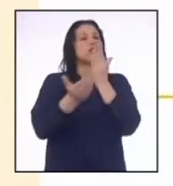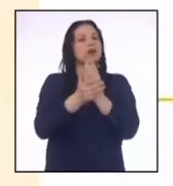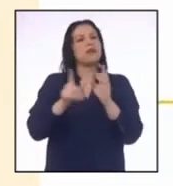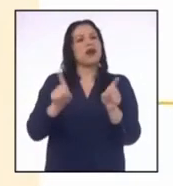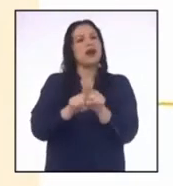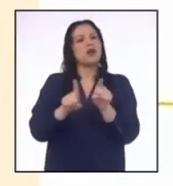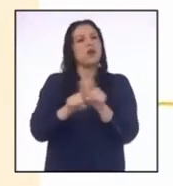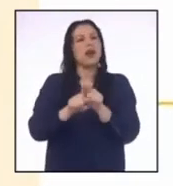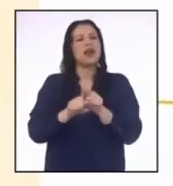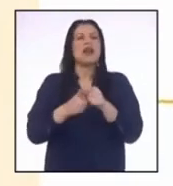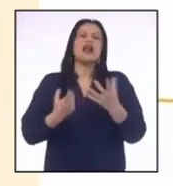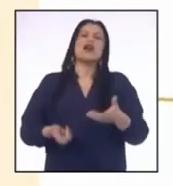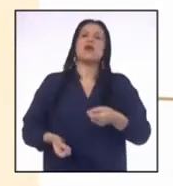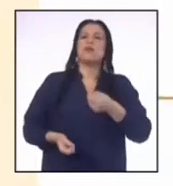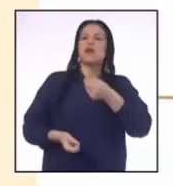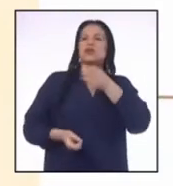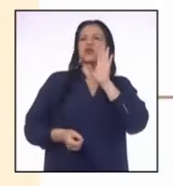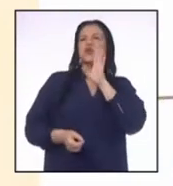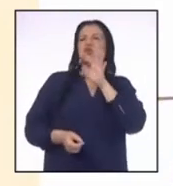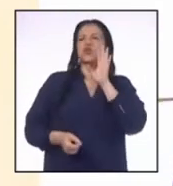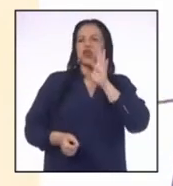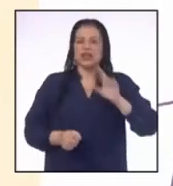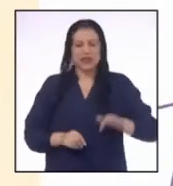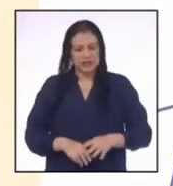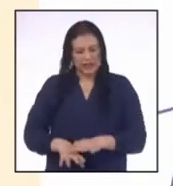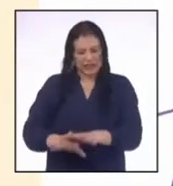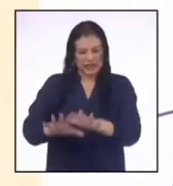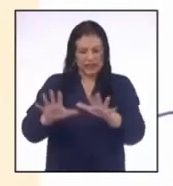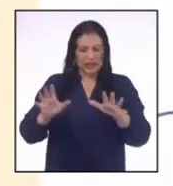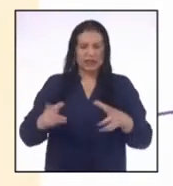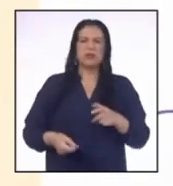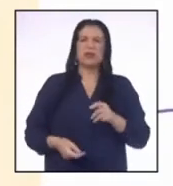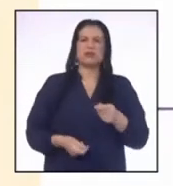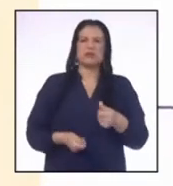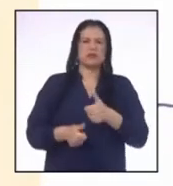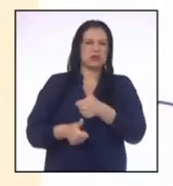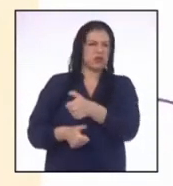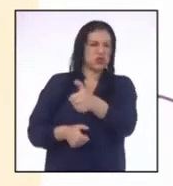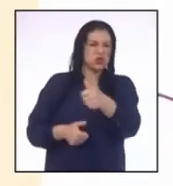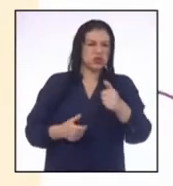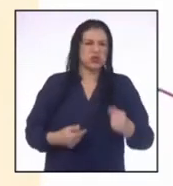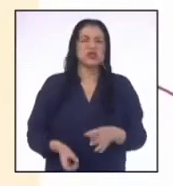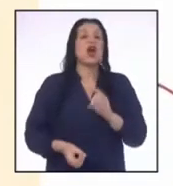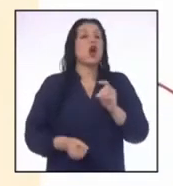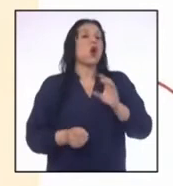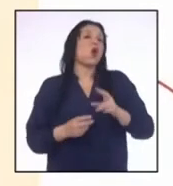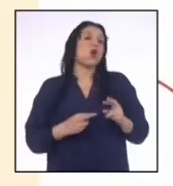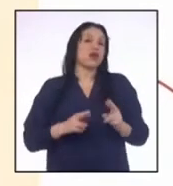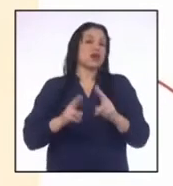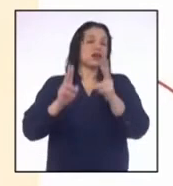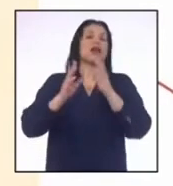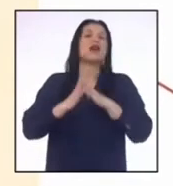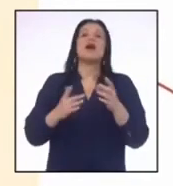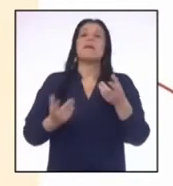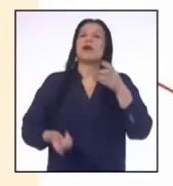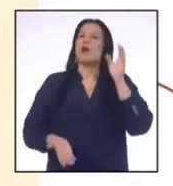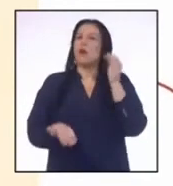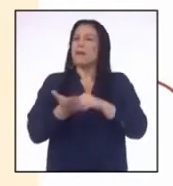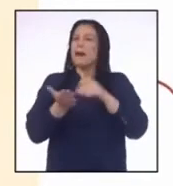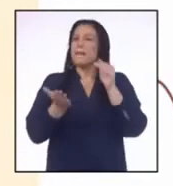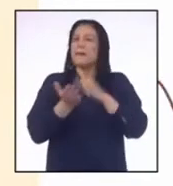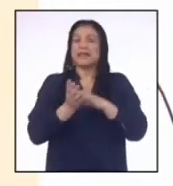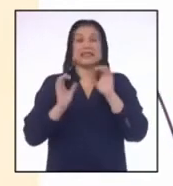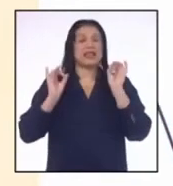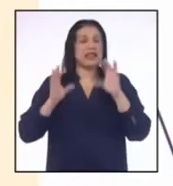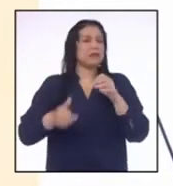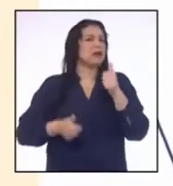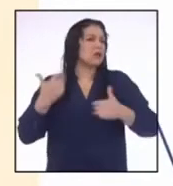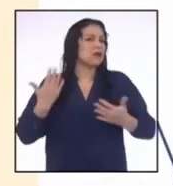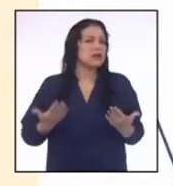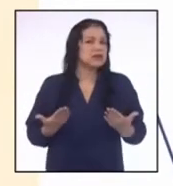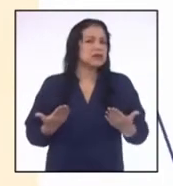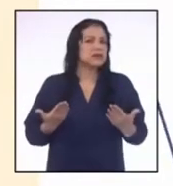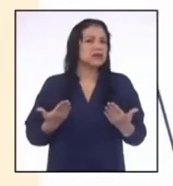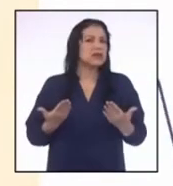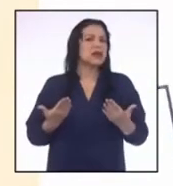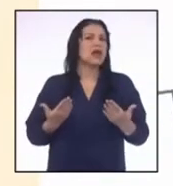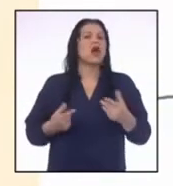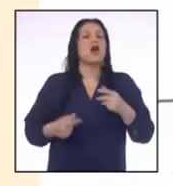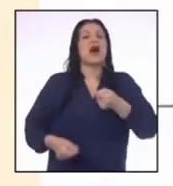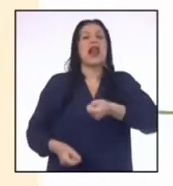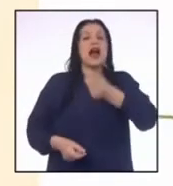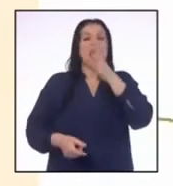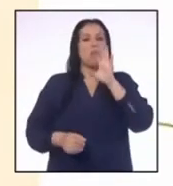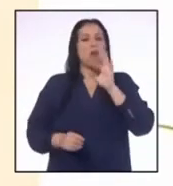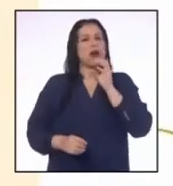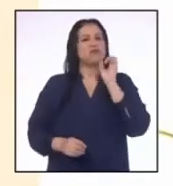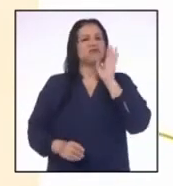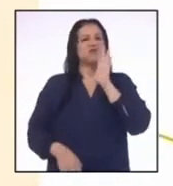la suciedad en acequias, suelos malogrados por el uso de pesticidas. Pero lo más grave o más recurrente, digamos, tiene que ver con el